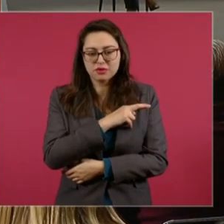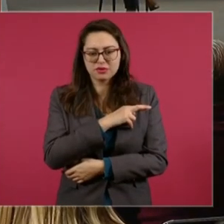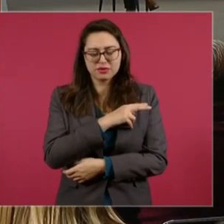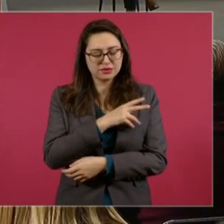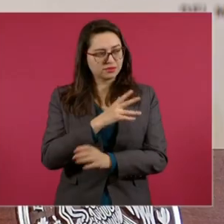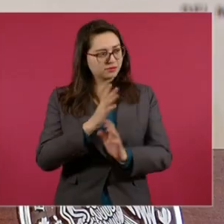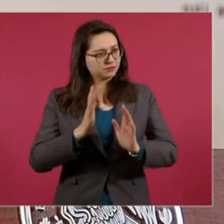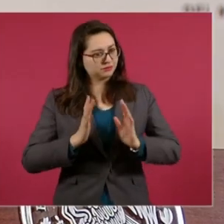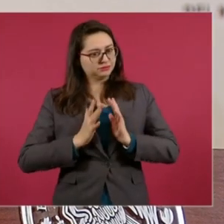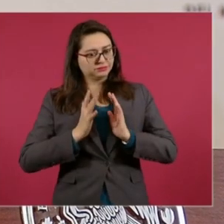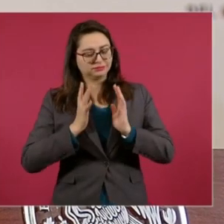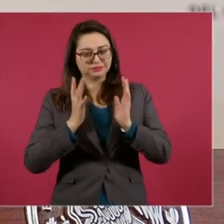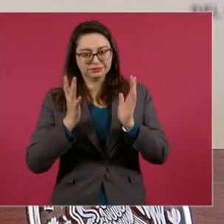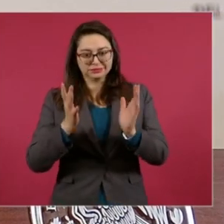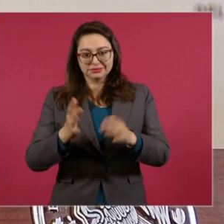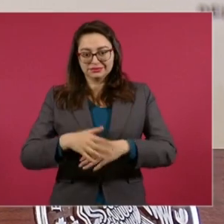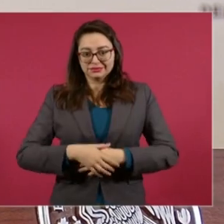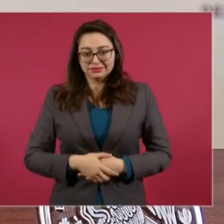Que